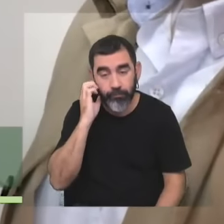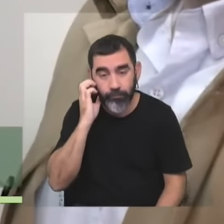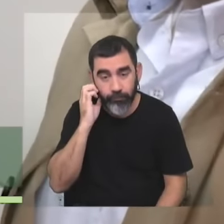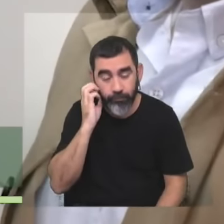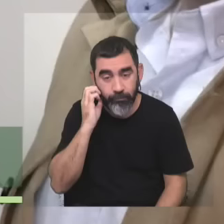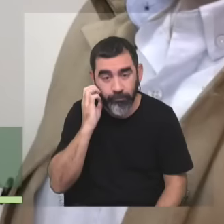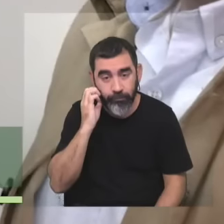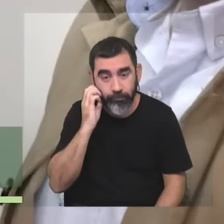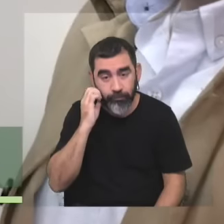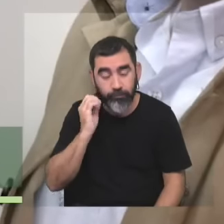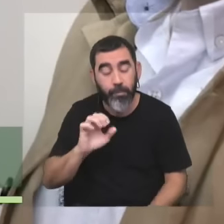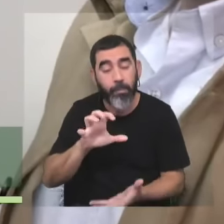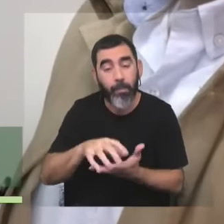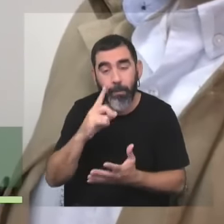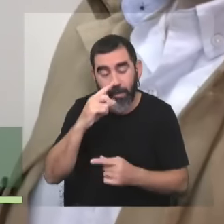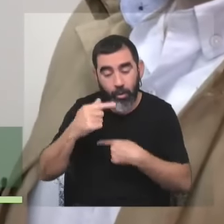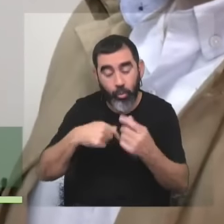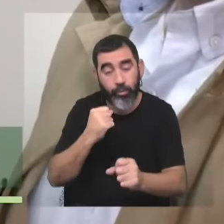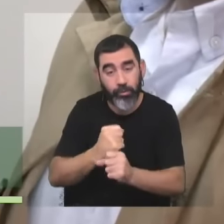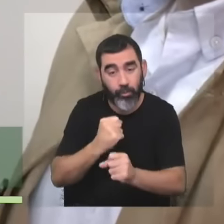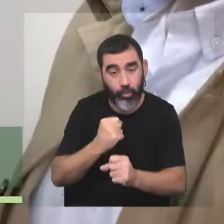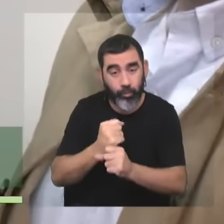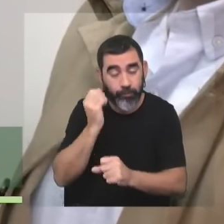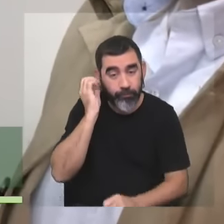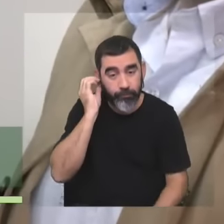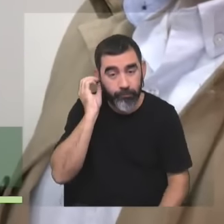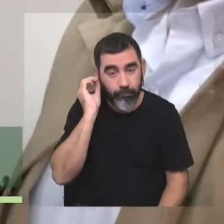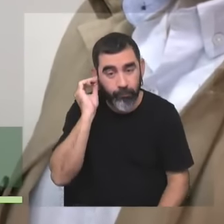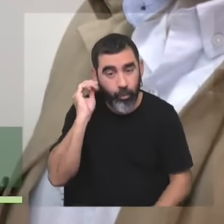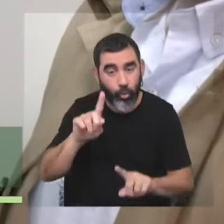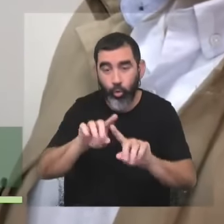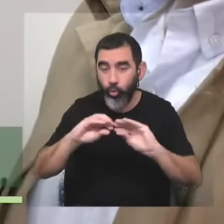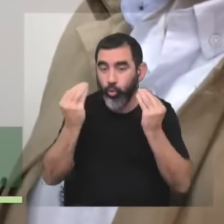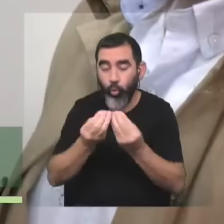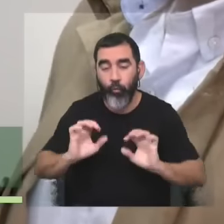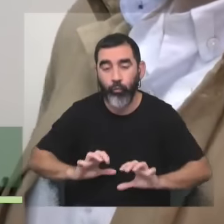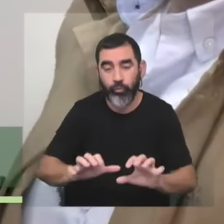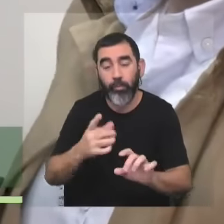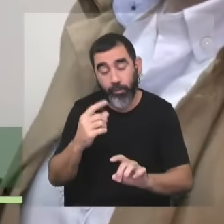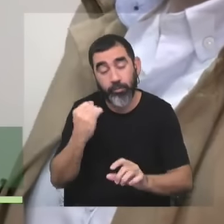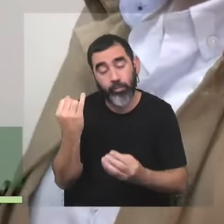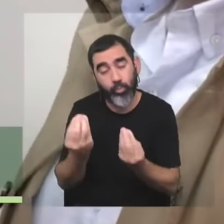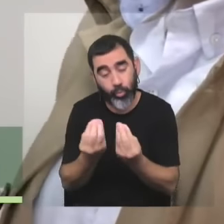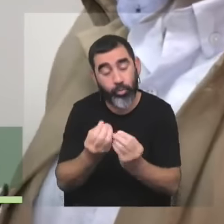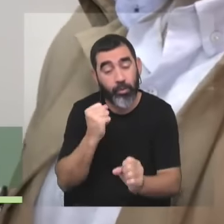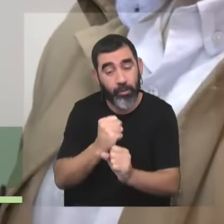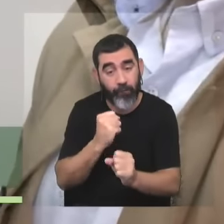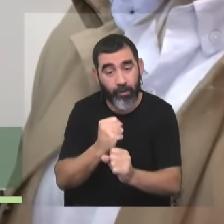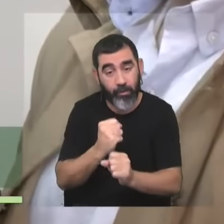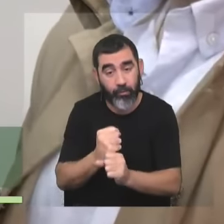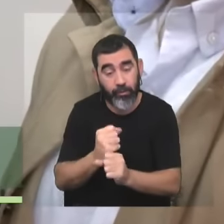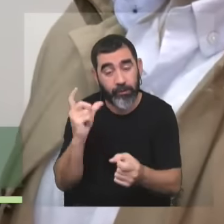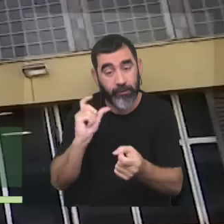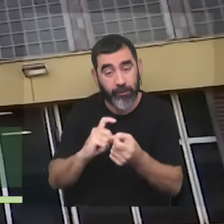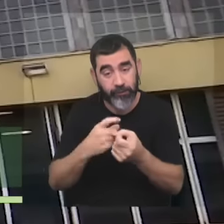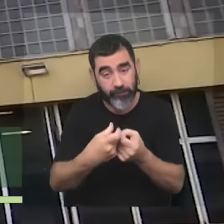abril o sea que planta Minas continúa trabajando eh No con la totalidad del personal pero bueno con un número importante de trabajadores afiliados